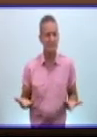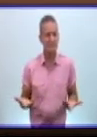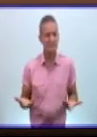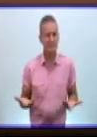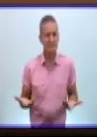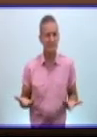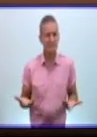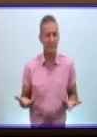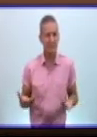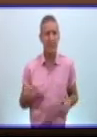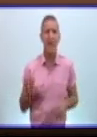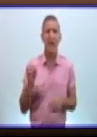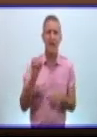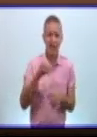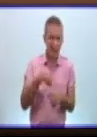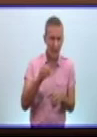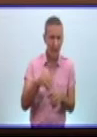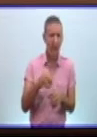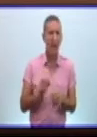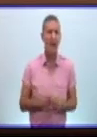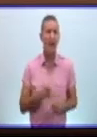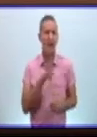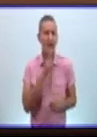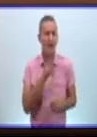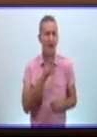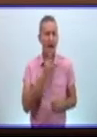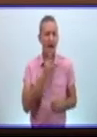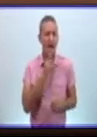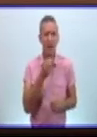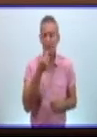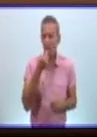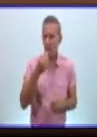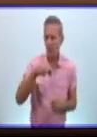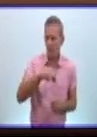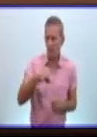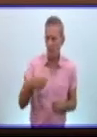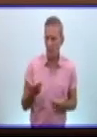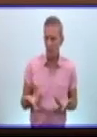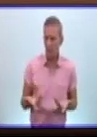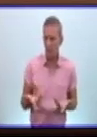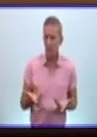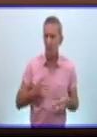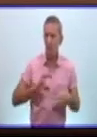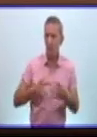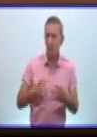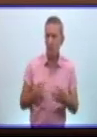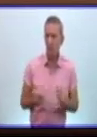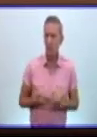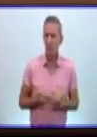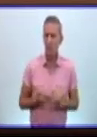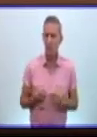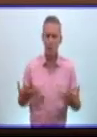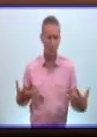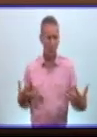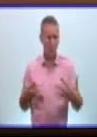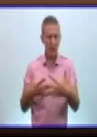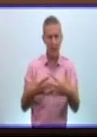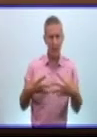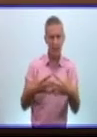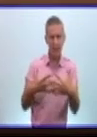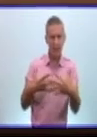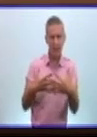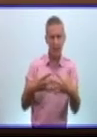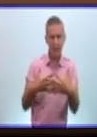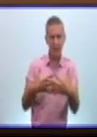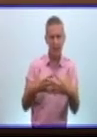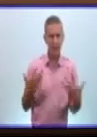al añadir agua al cloruro de sodio. Se está formando una mezcla.